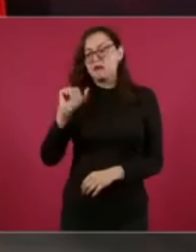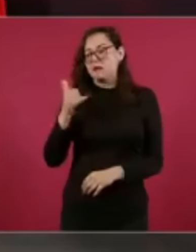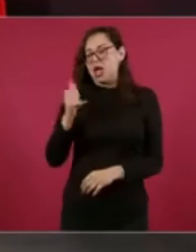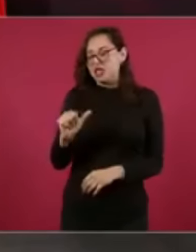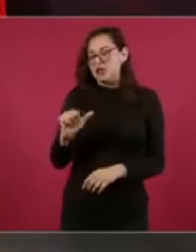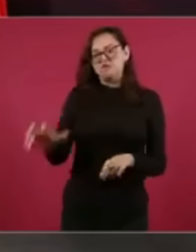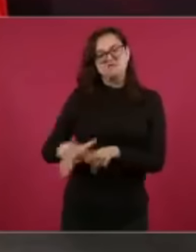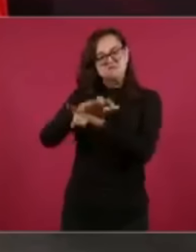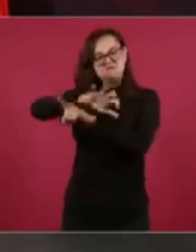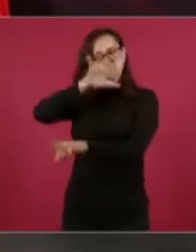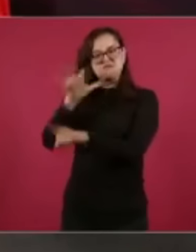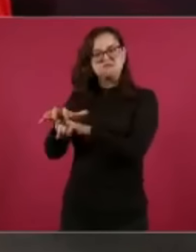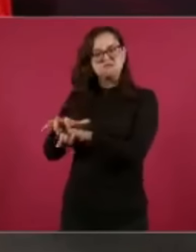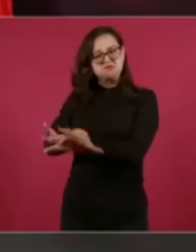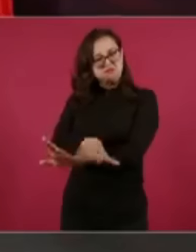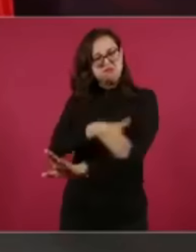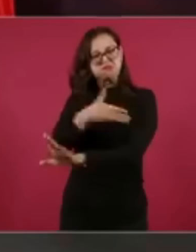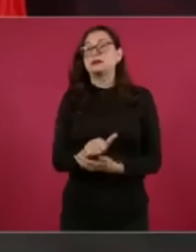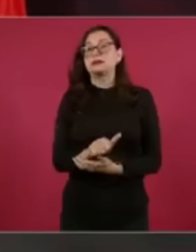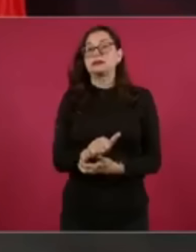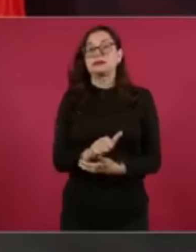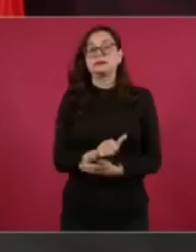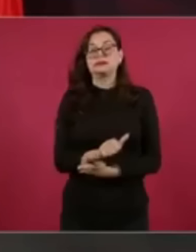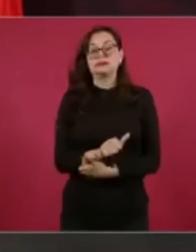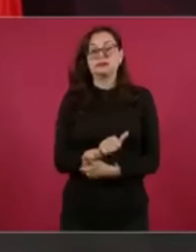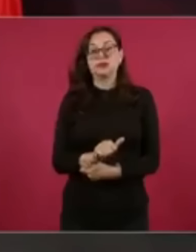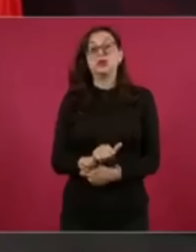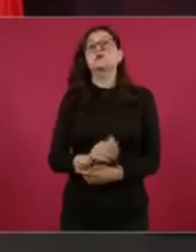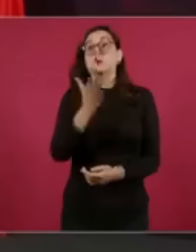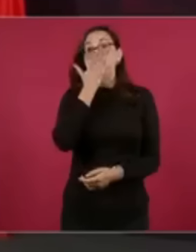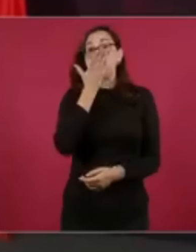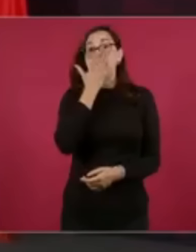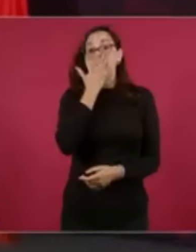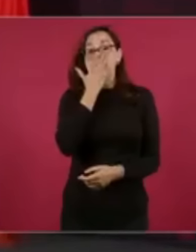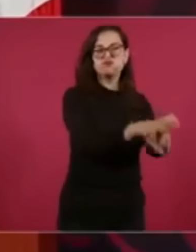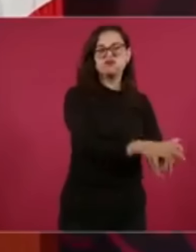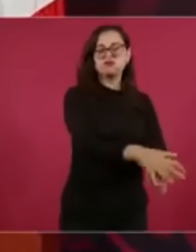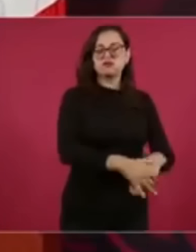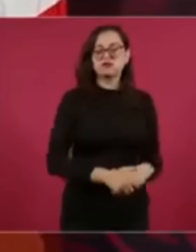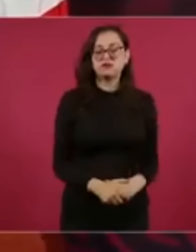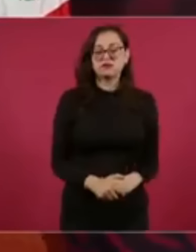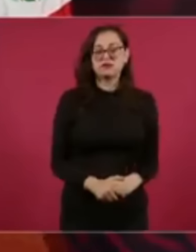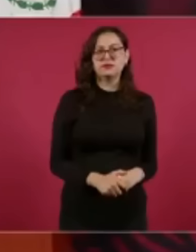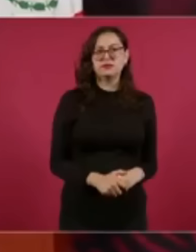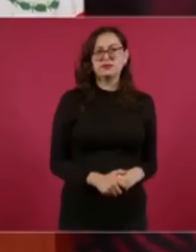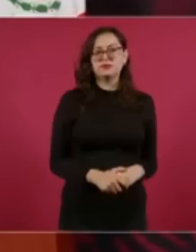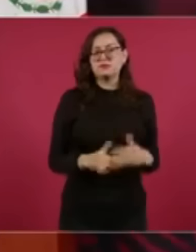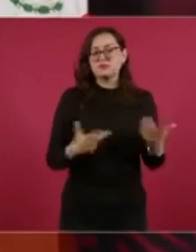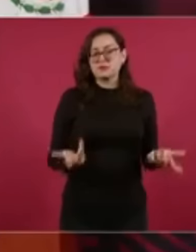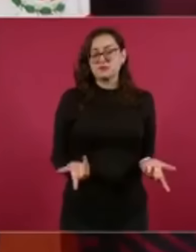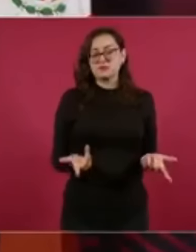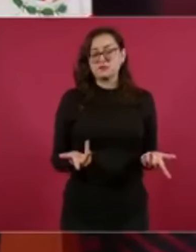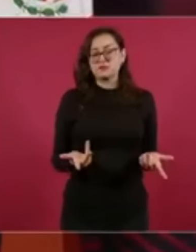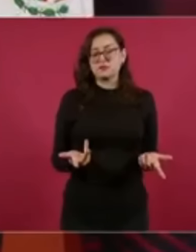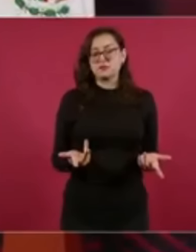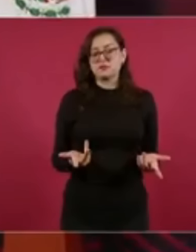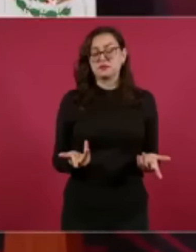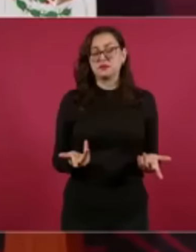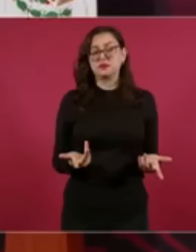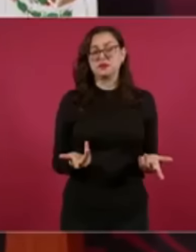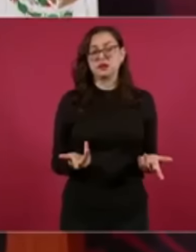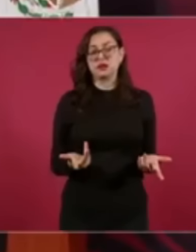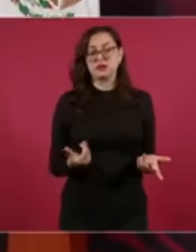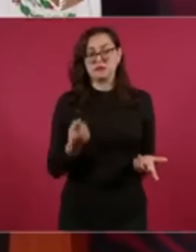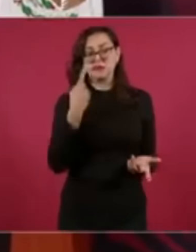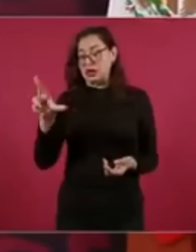mayas. Estuvo de militar en Sonora reprimiendo yaquis. En Quintana Roo, después de